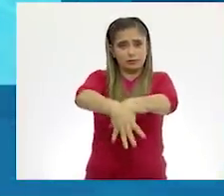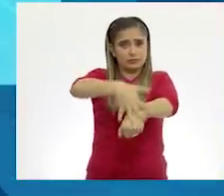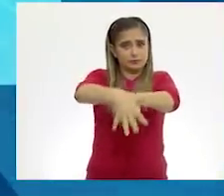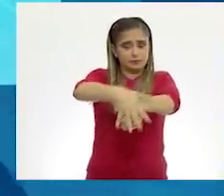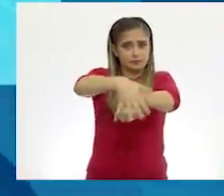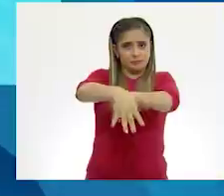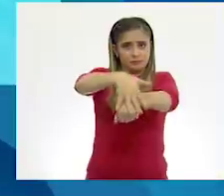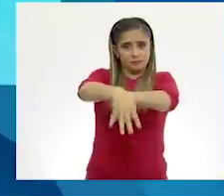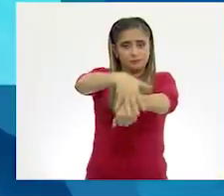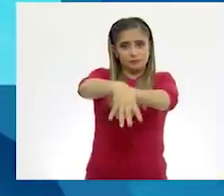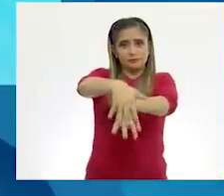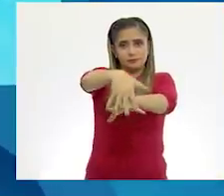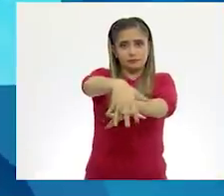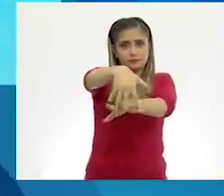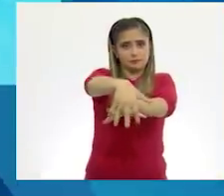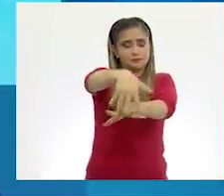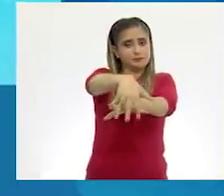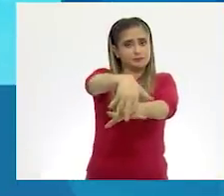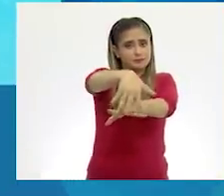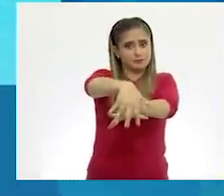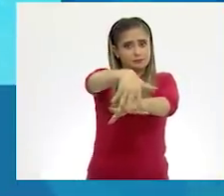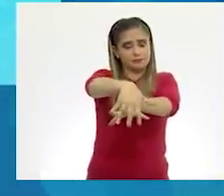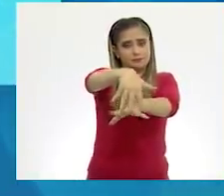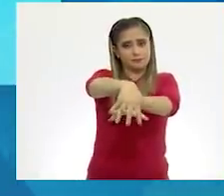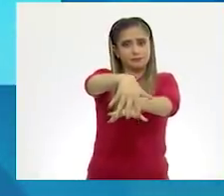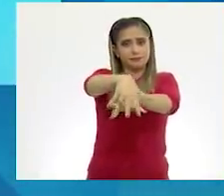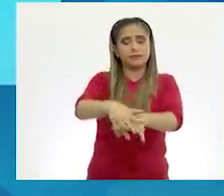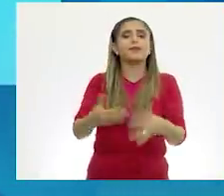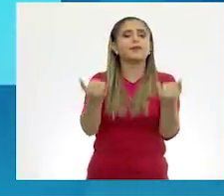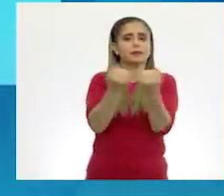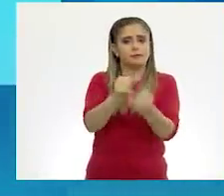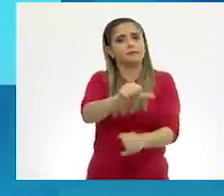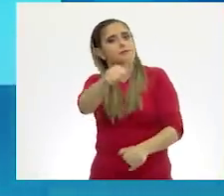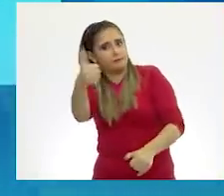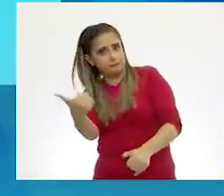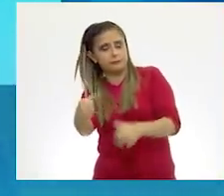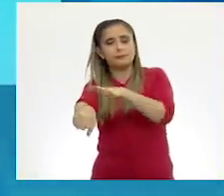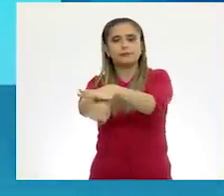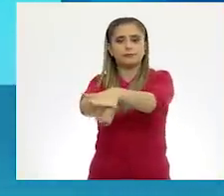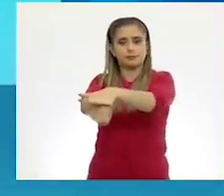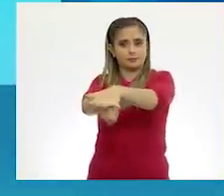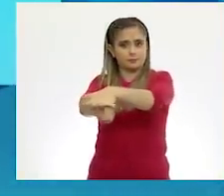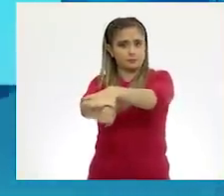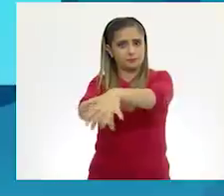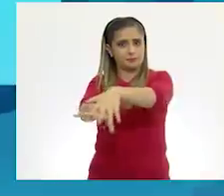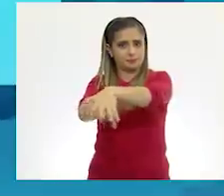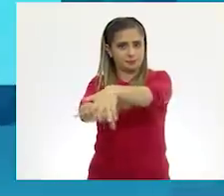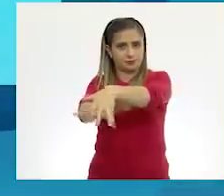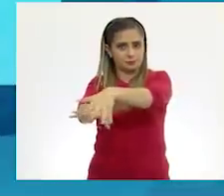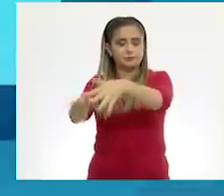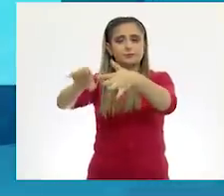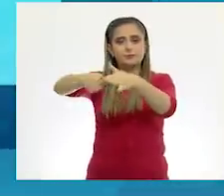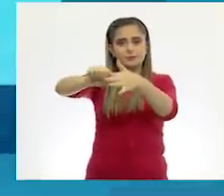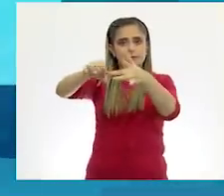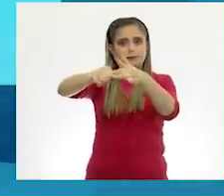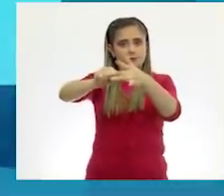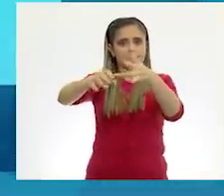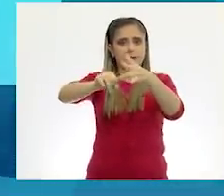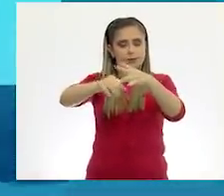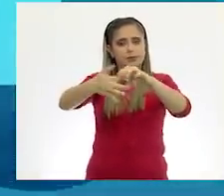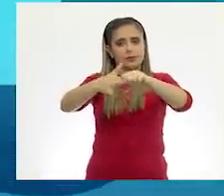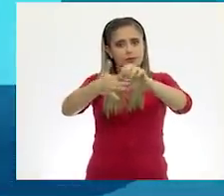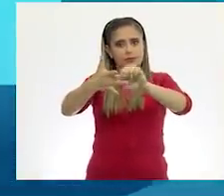de una de tus manos contra el dorso de la otra, entrelazando los dedos. Repite lo mismo con la otra mano. Frota los